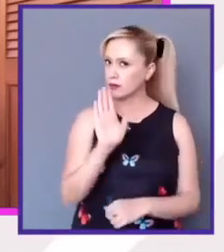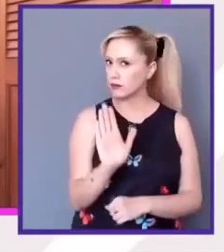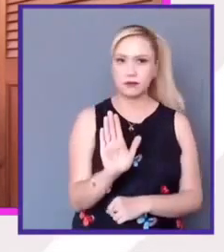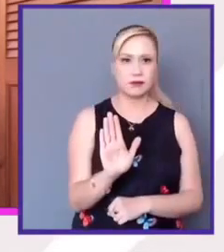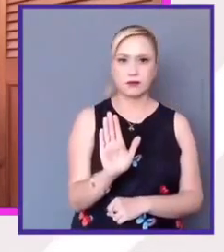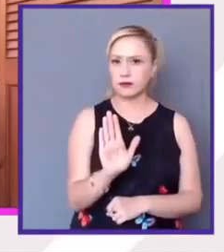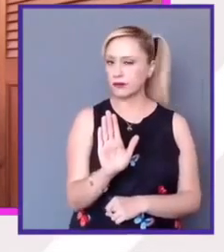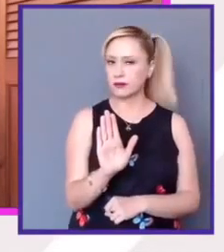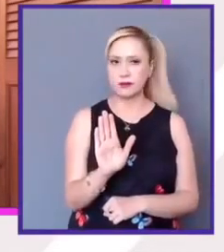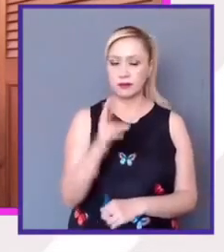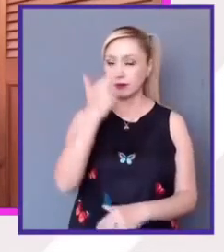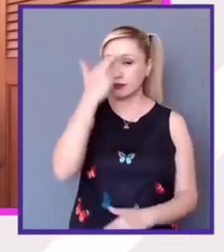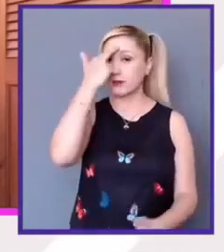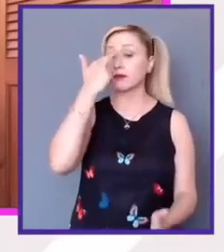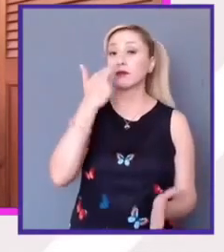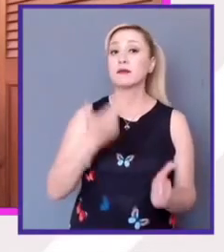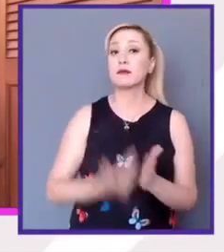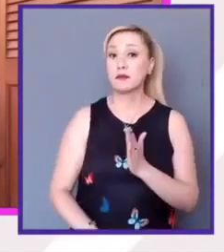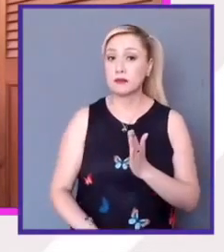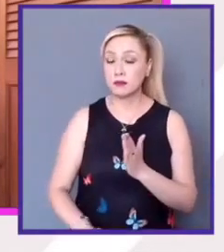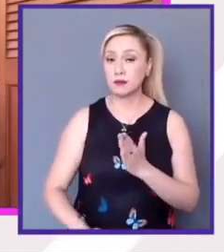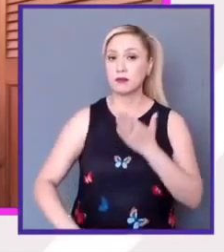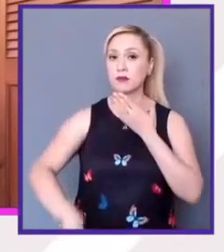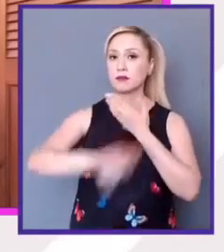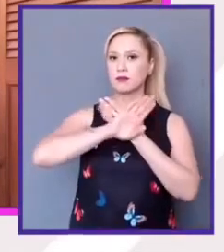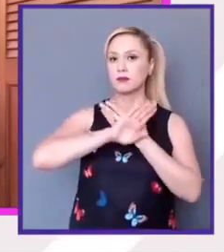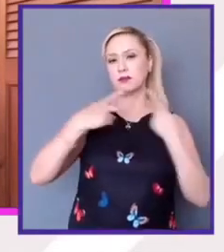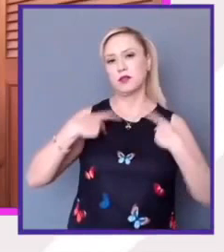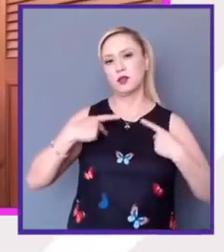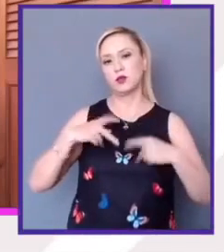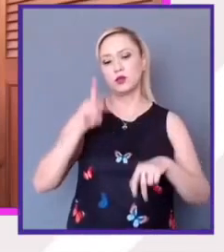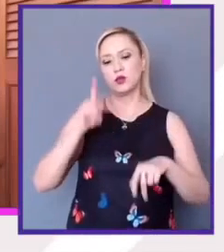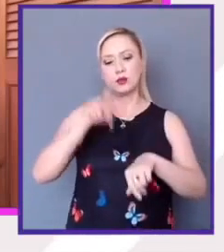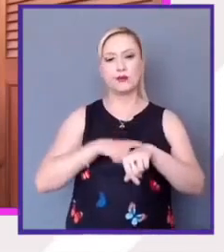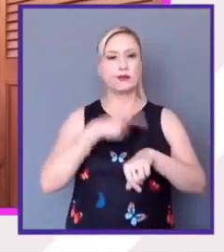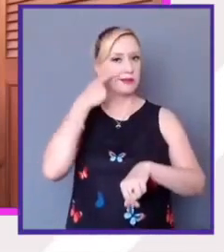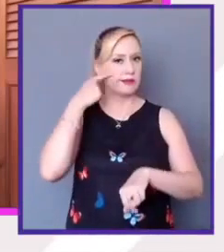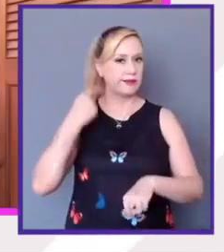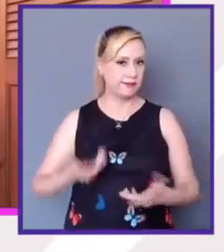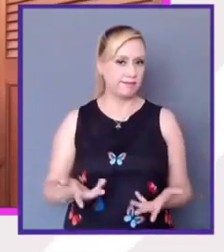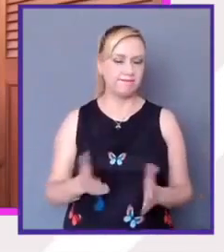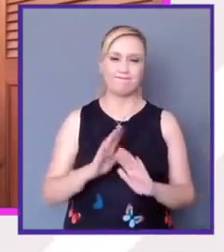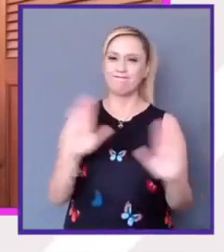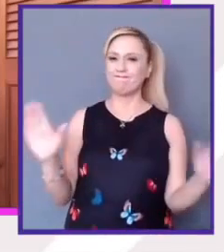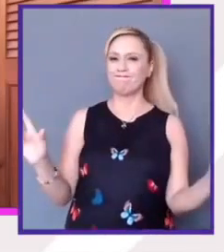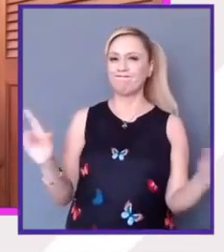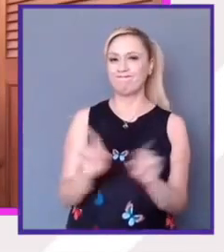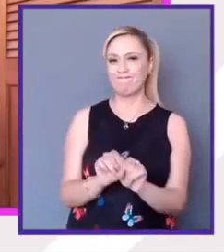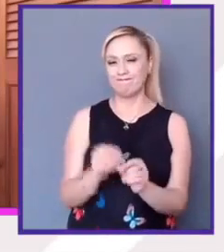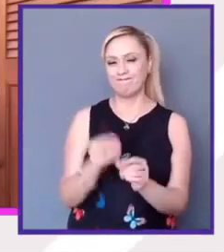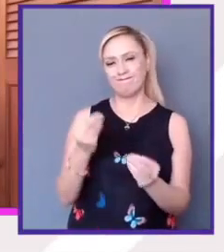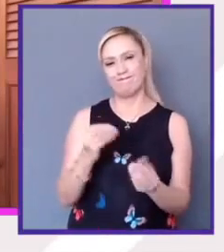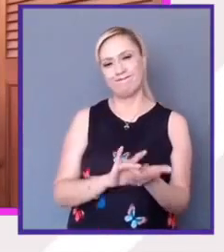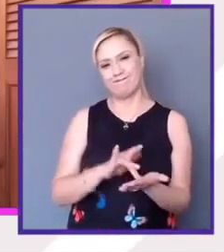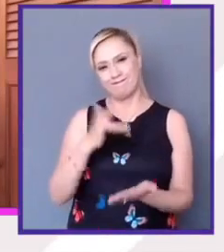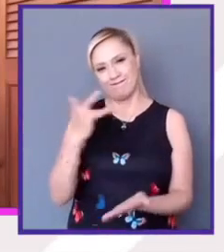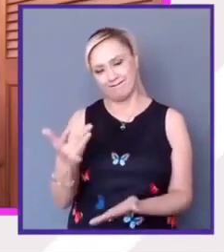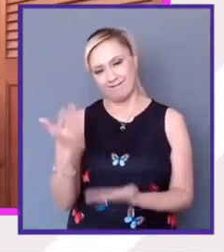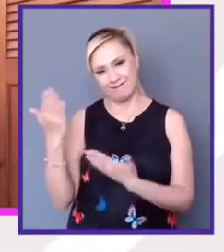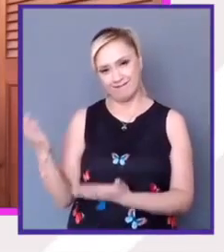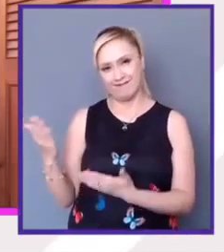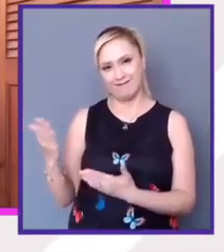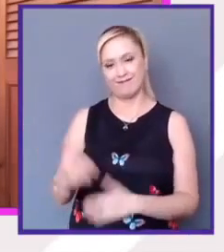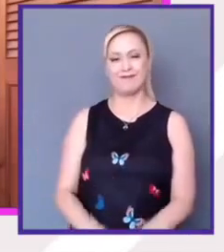son violencias que afectan de manera desproporcionada a las personas racializadas. Entonces lo voy a dejar aquí para no extenderme más y para darle la palabra a Mau